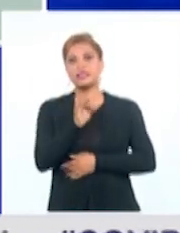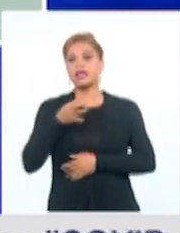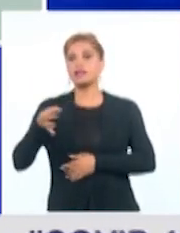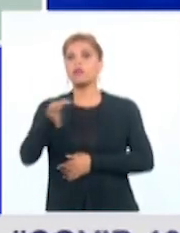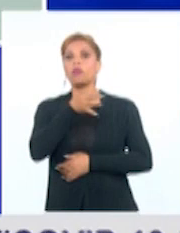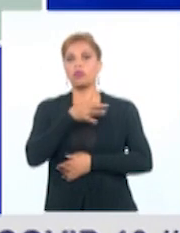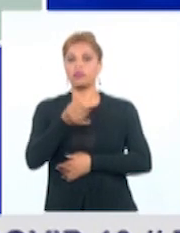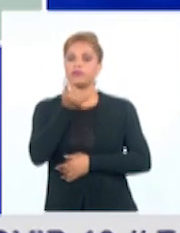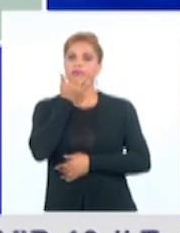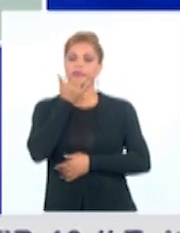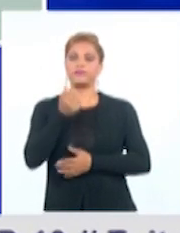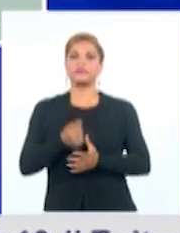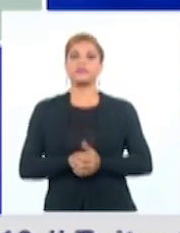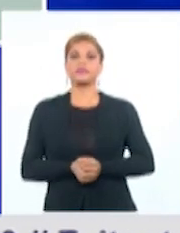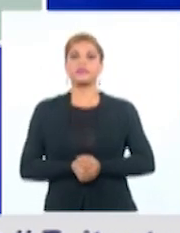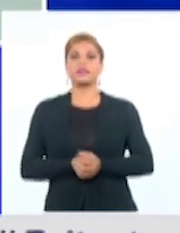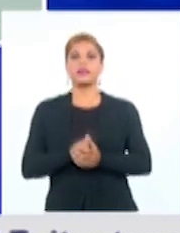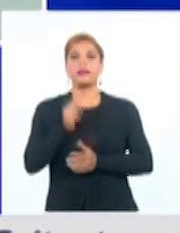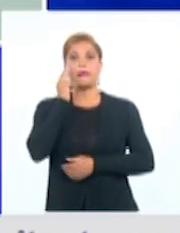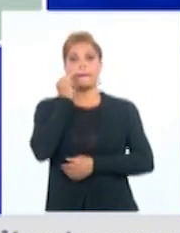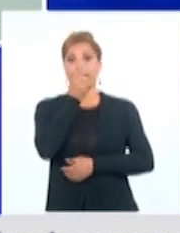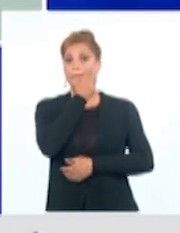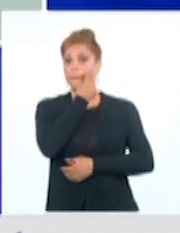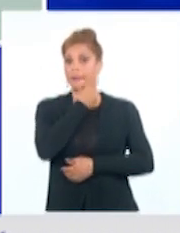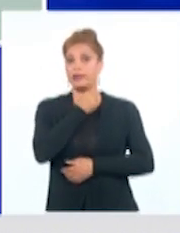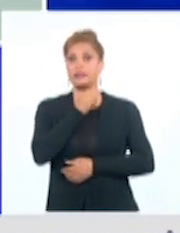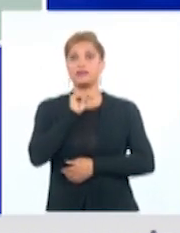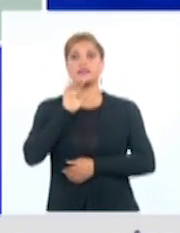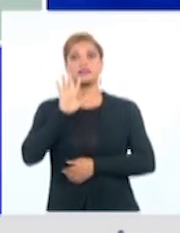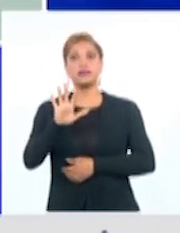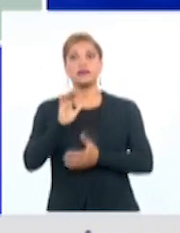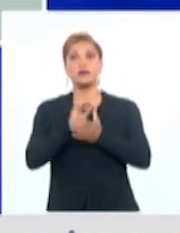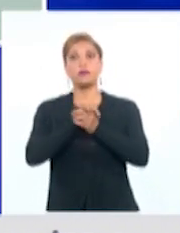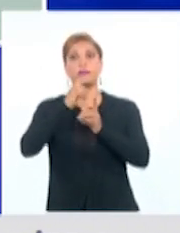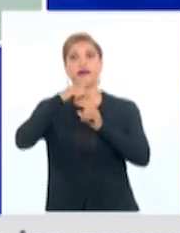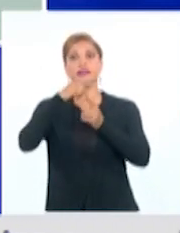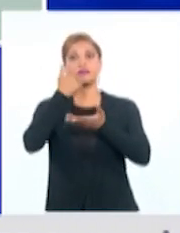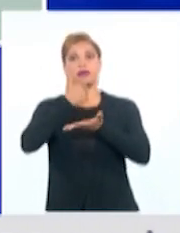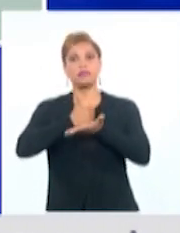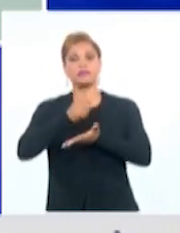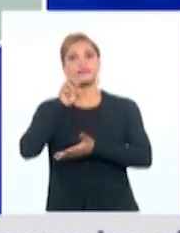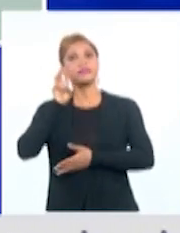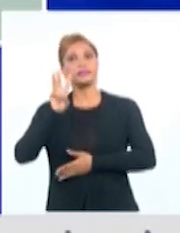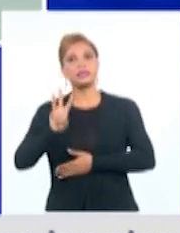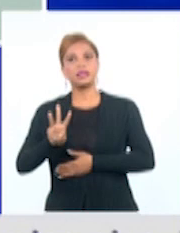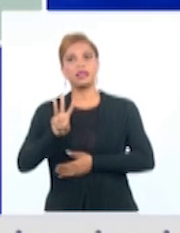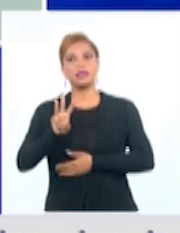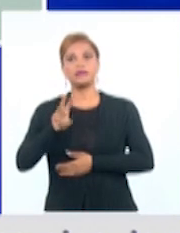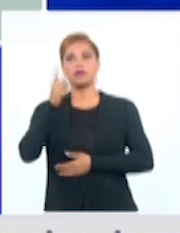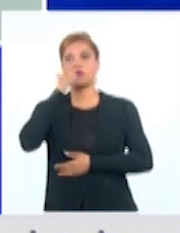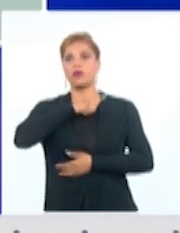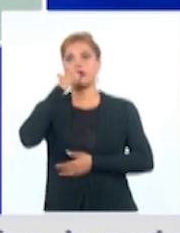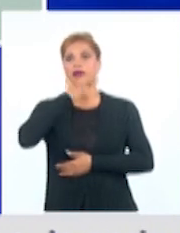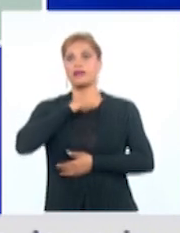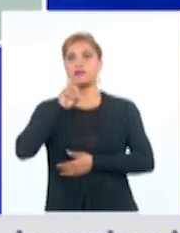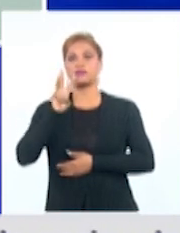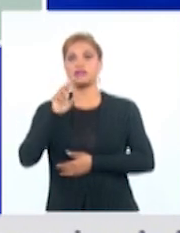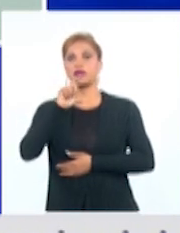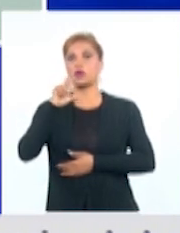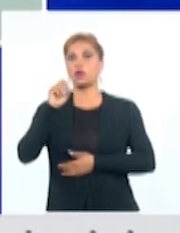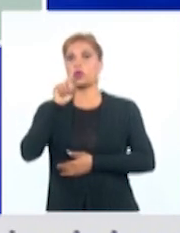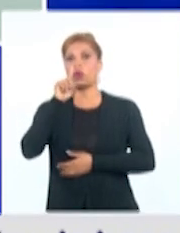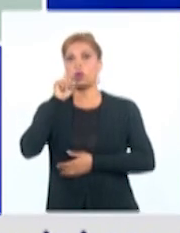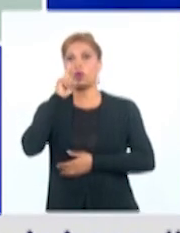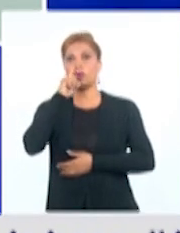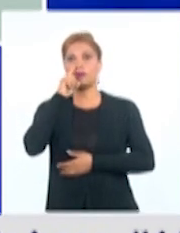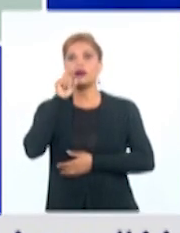13 municipios. Martí, el municipio de Martí, 5 casos, Matanzas, municipio cabecera 3, al igual que Los Arabos,